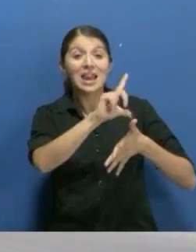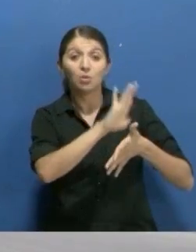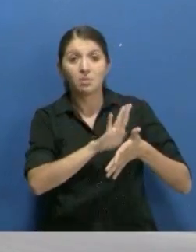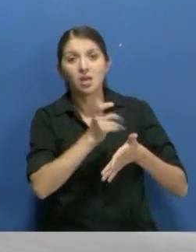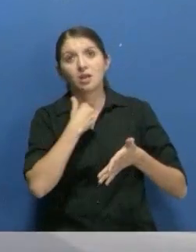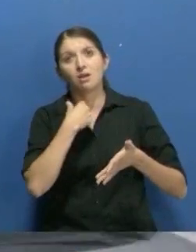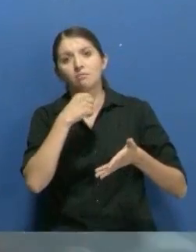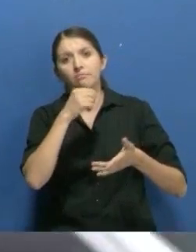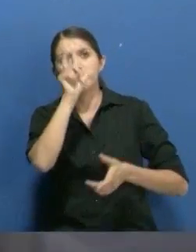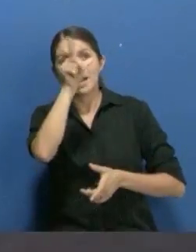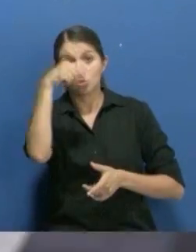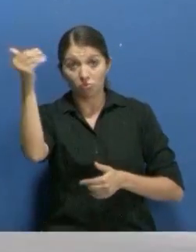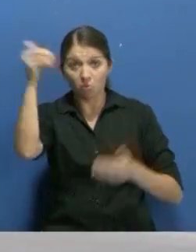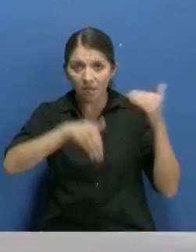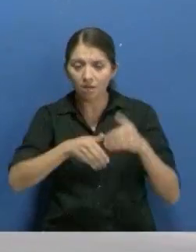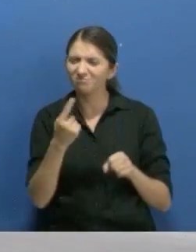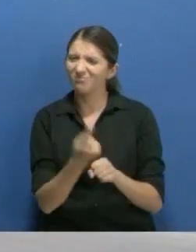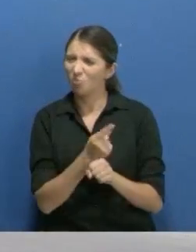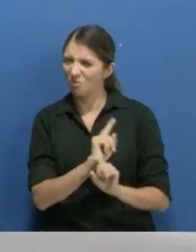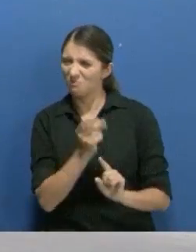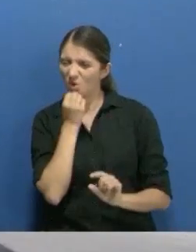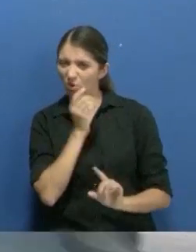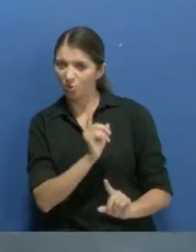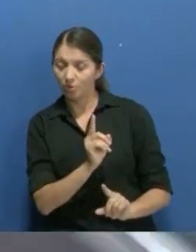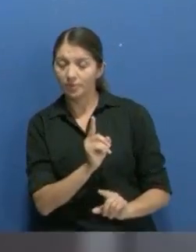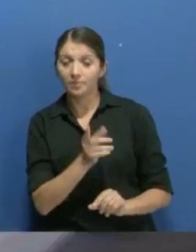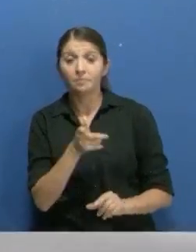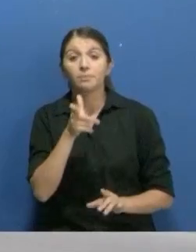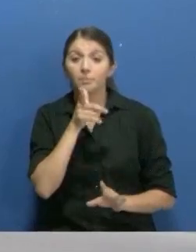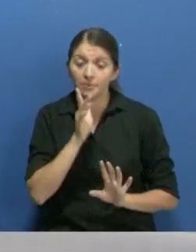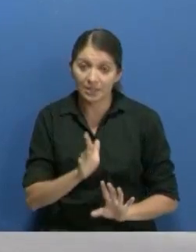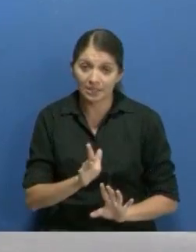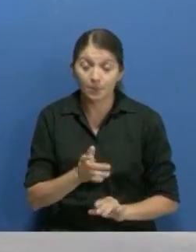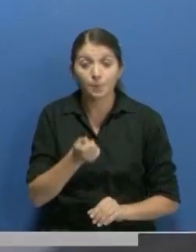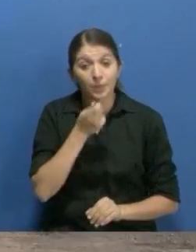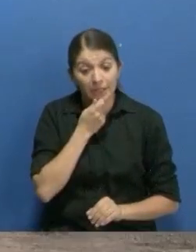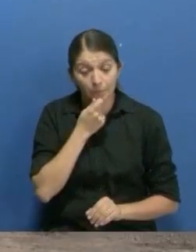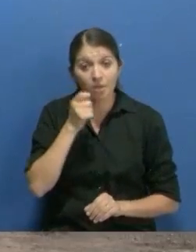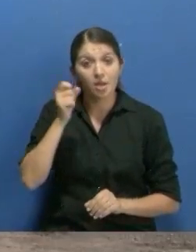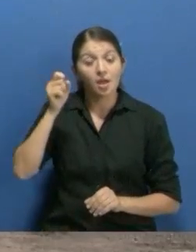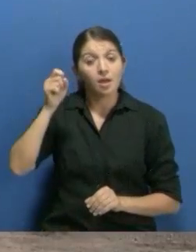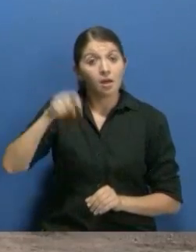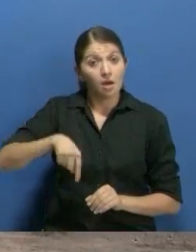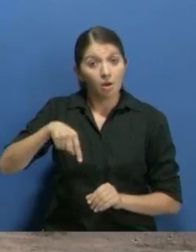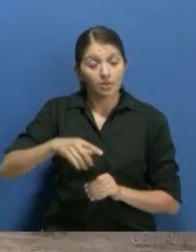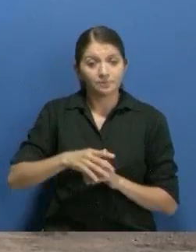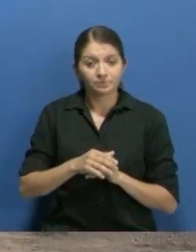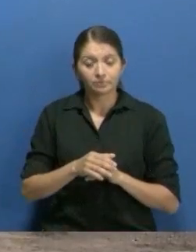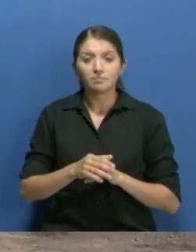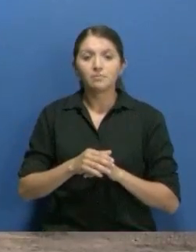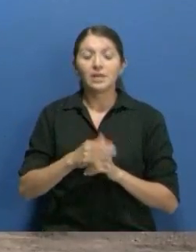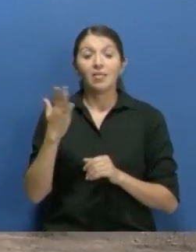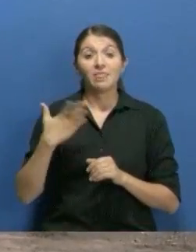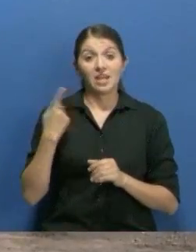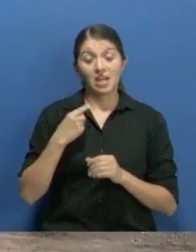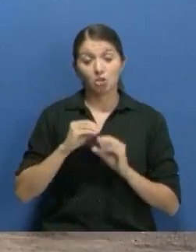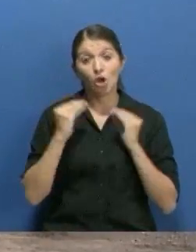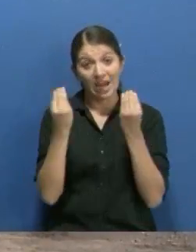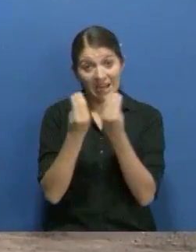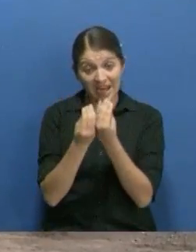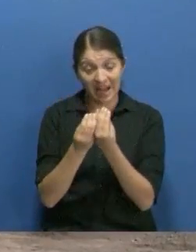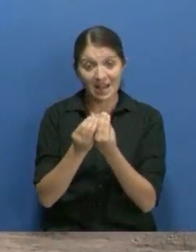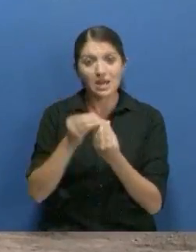ley que fue producto del consenso y con la participación importante de grupos de organizaciones y de la sociedad civil, ¿no?